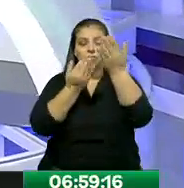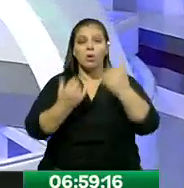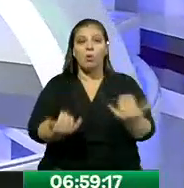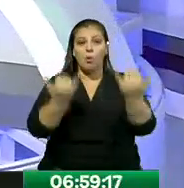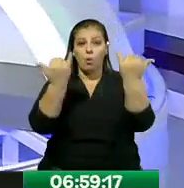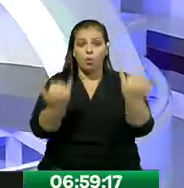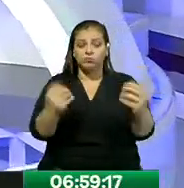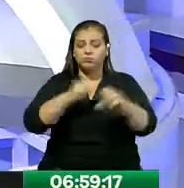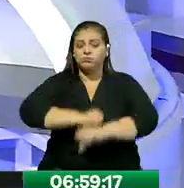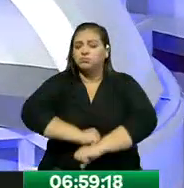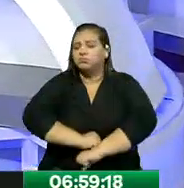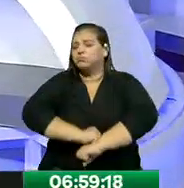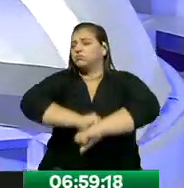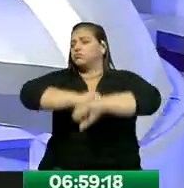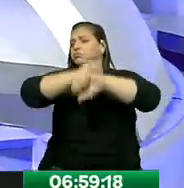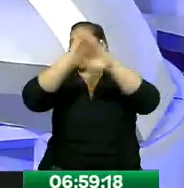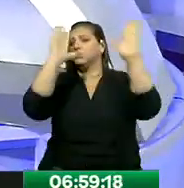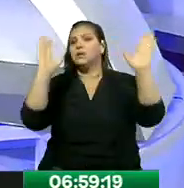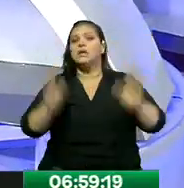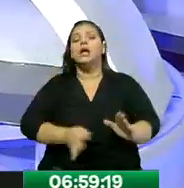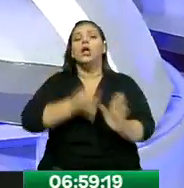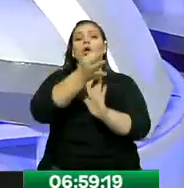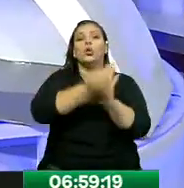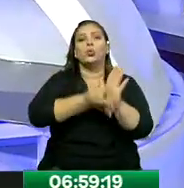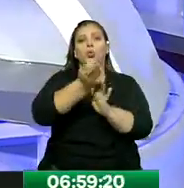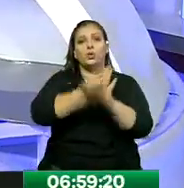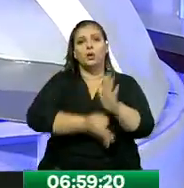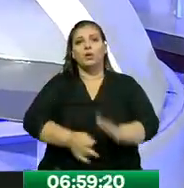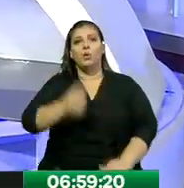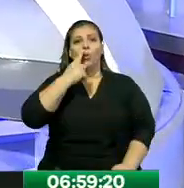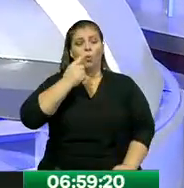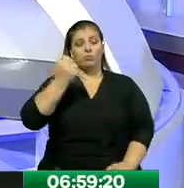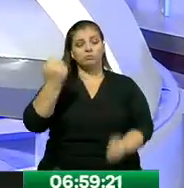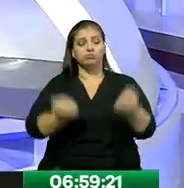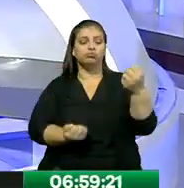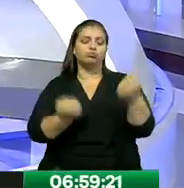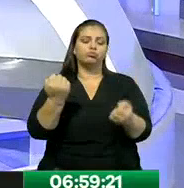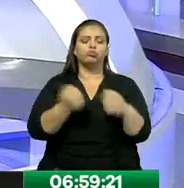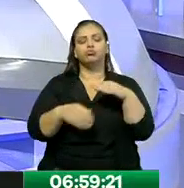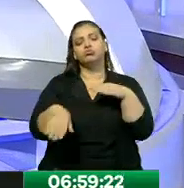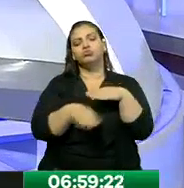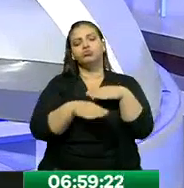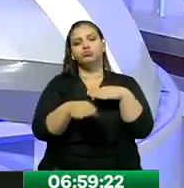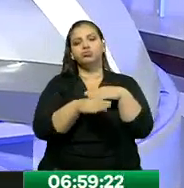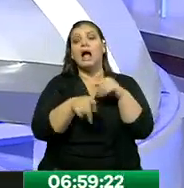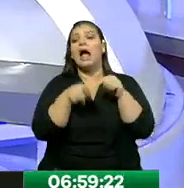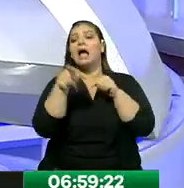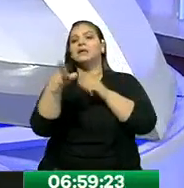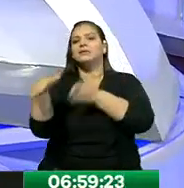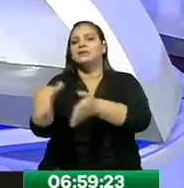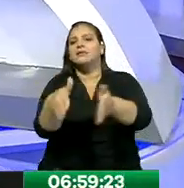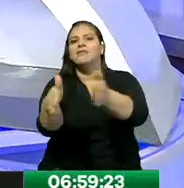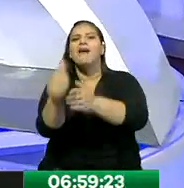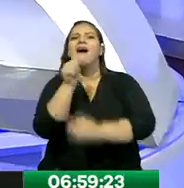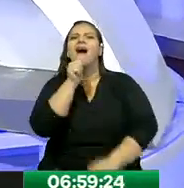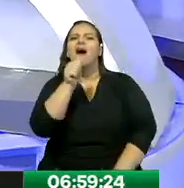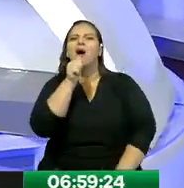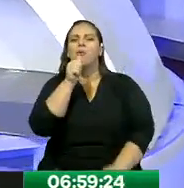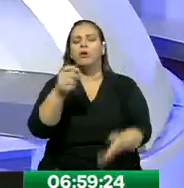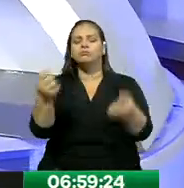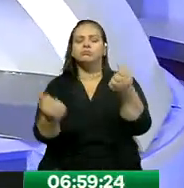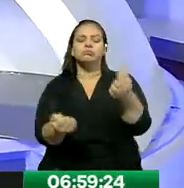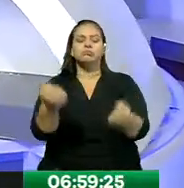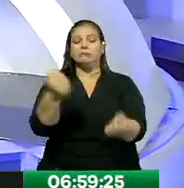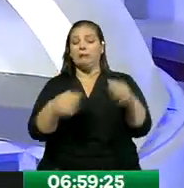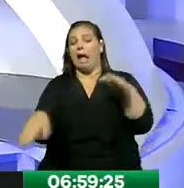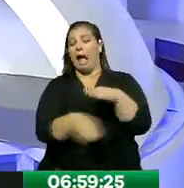Un hombre murió luego de que el vehículo en el que se movilizaba desafortunadamente cayera en una zanja. El accidente de tránsito